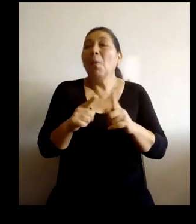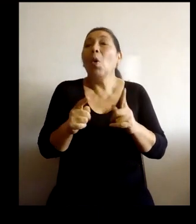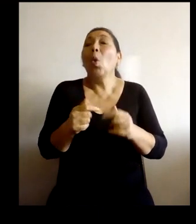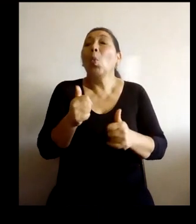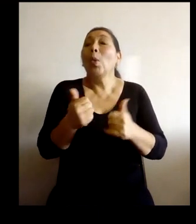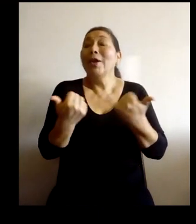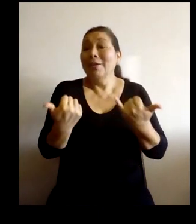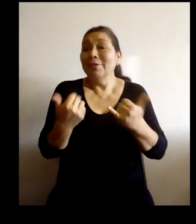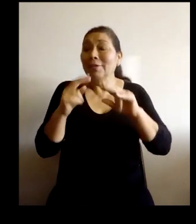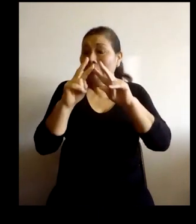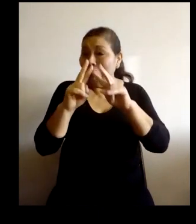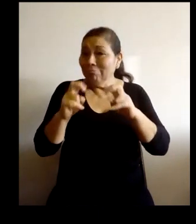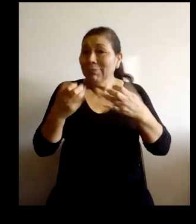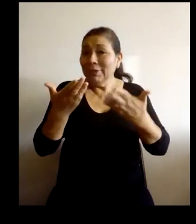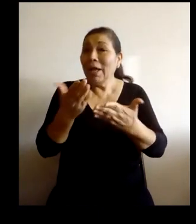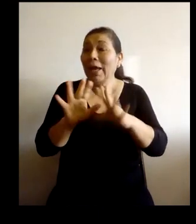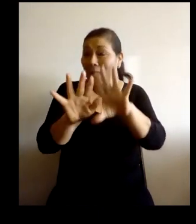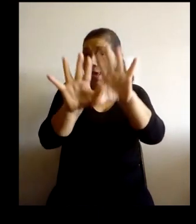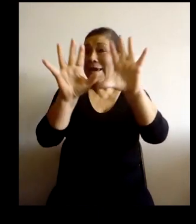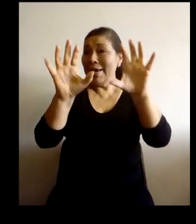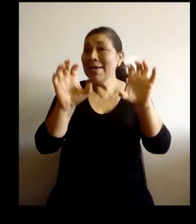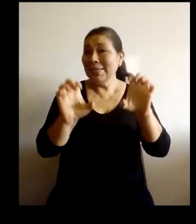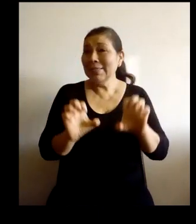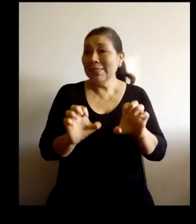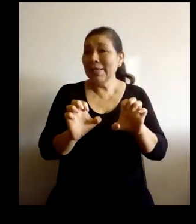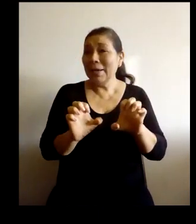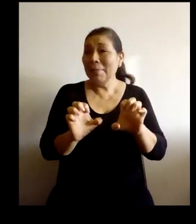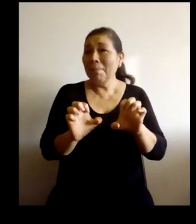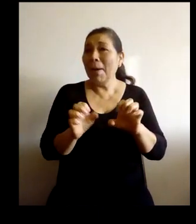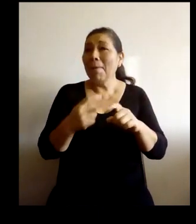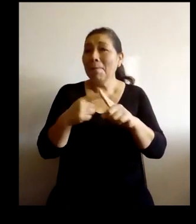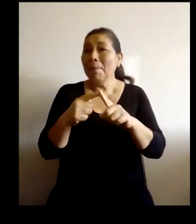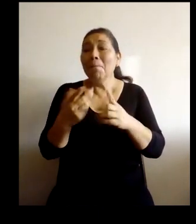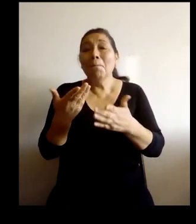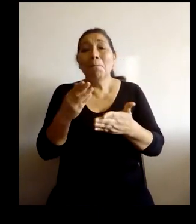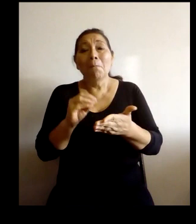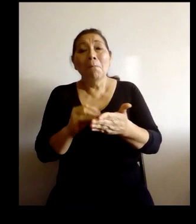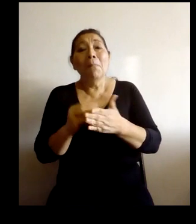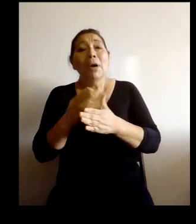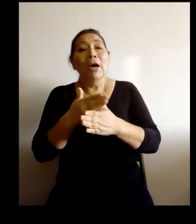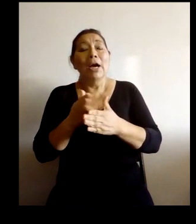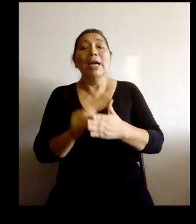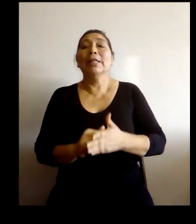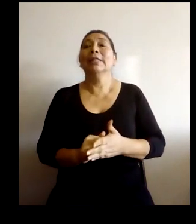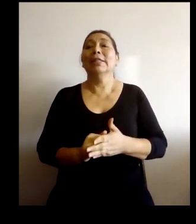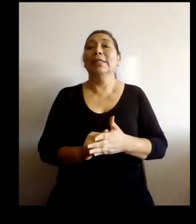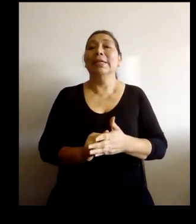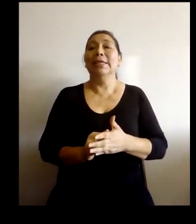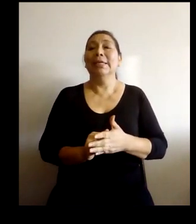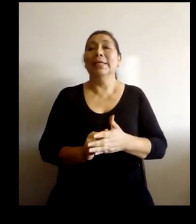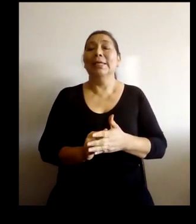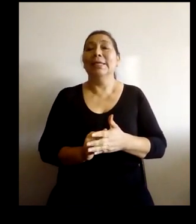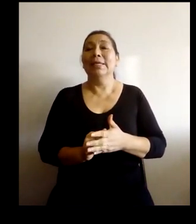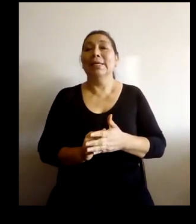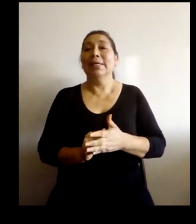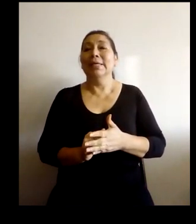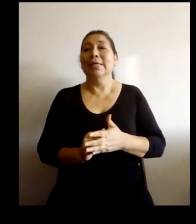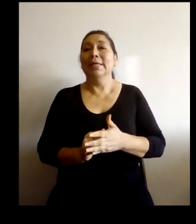menoscabo. Con lo cual, este análisis de esta prueba está siendo mal realizada por parte del